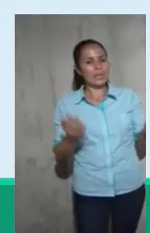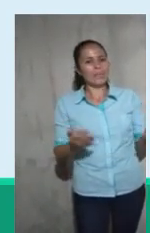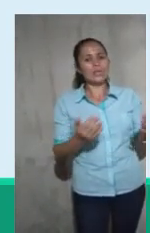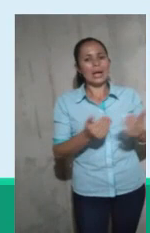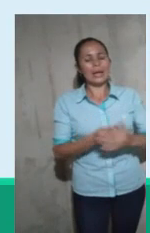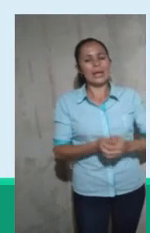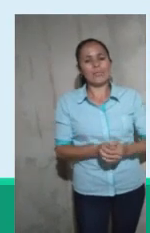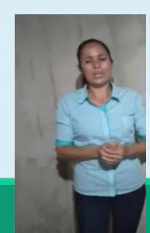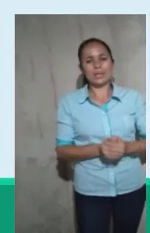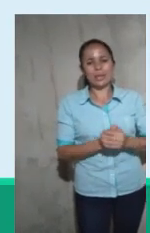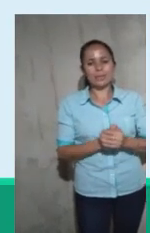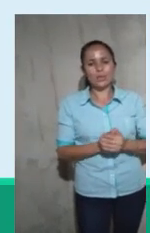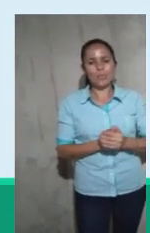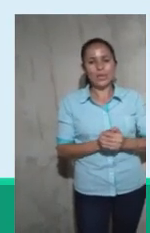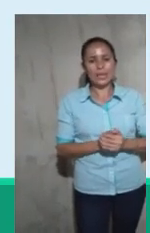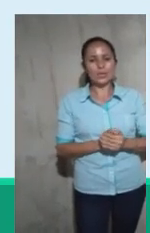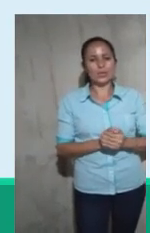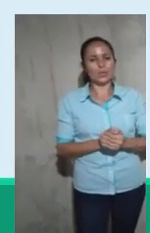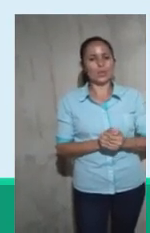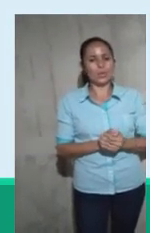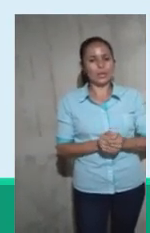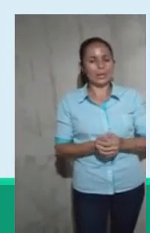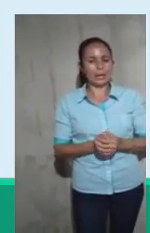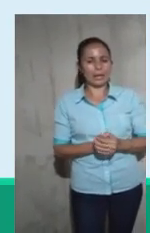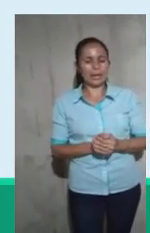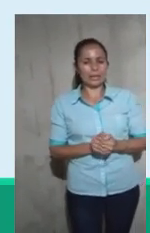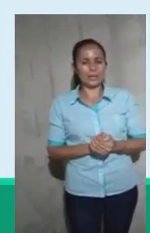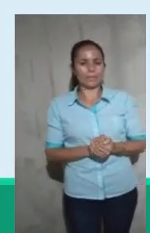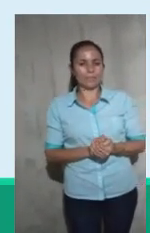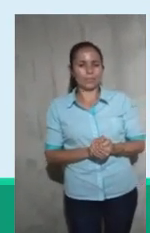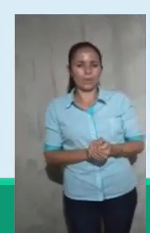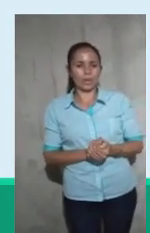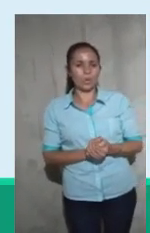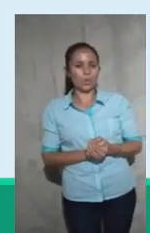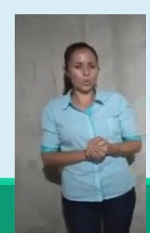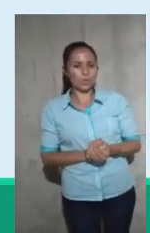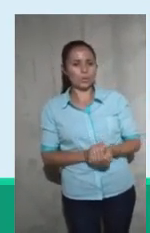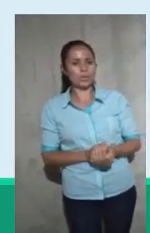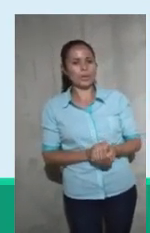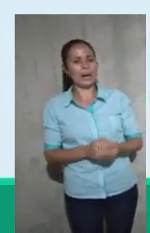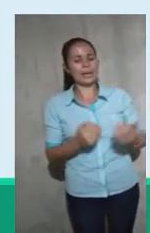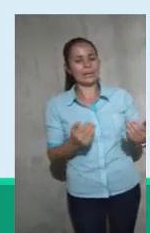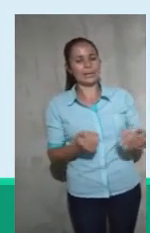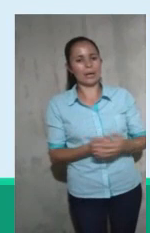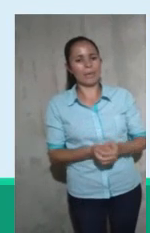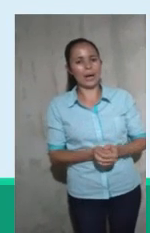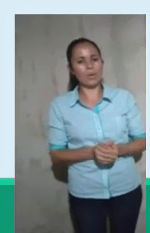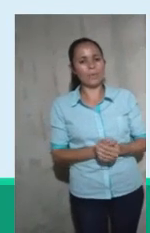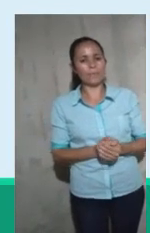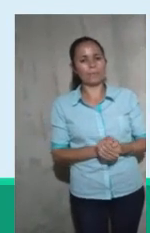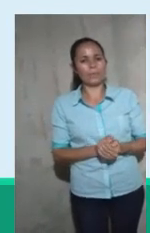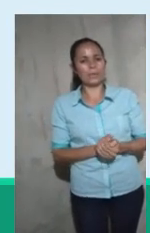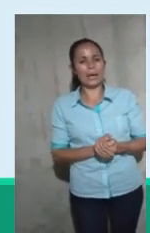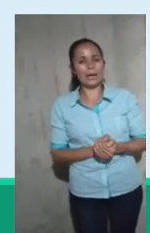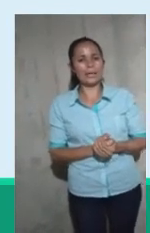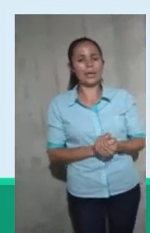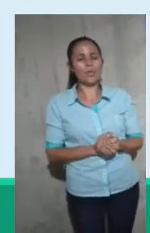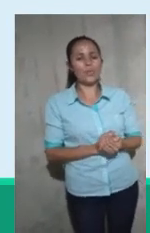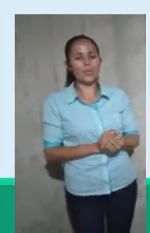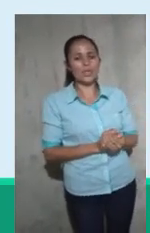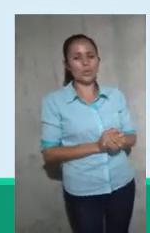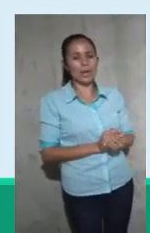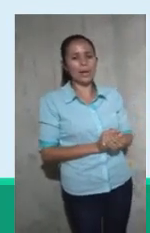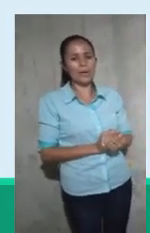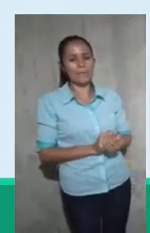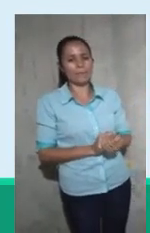te invitamos a que investigues muy bien tus opciones de carreras, cursos, áreas de trabajo, tareas de